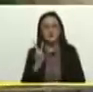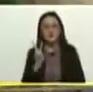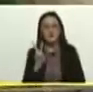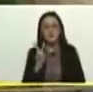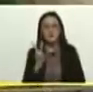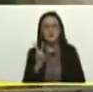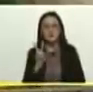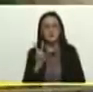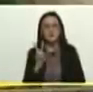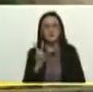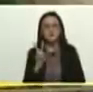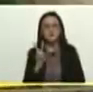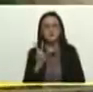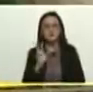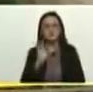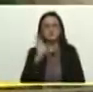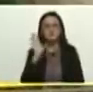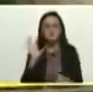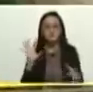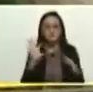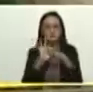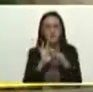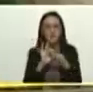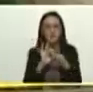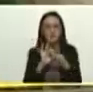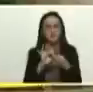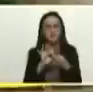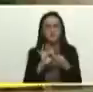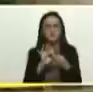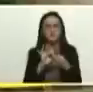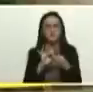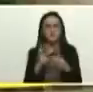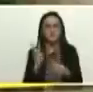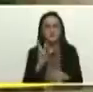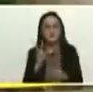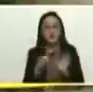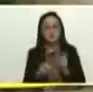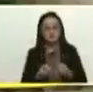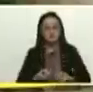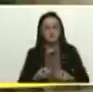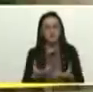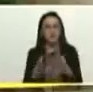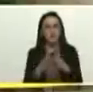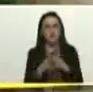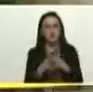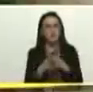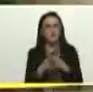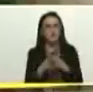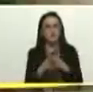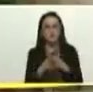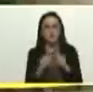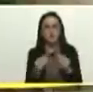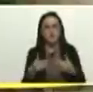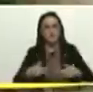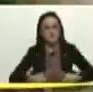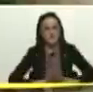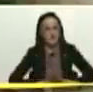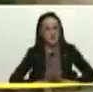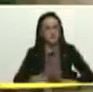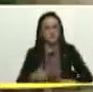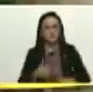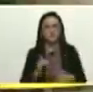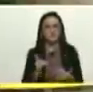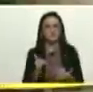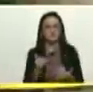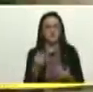país acompañante, como país garante, dará todo lo que esté a nuestro alcance y más allá por